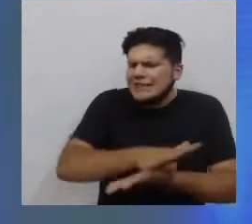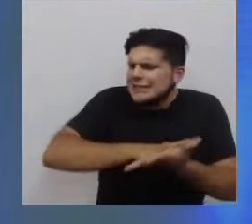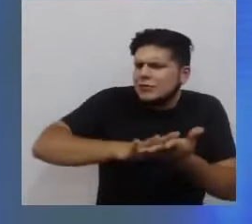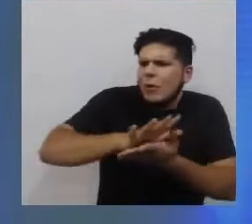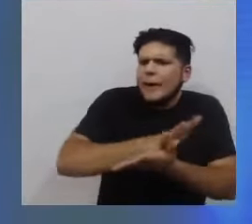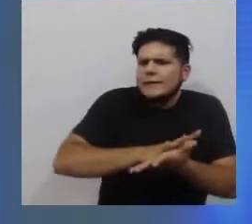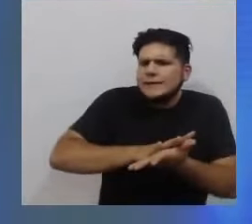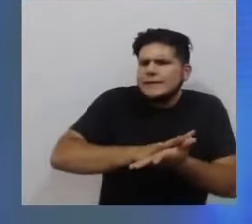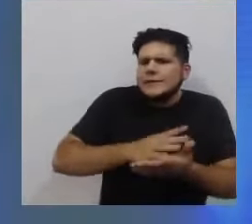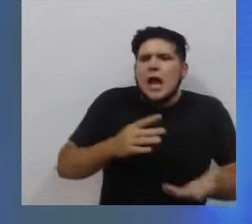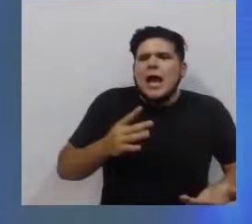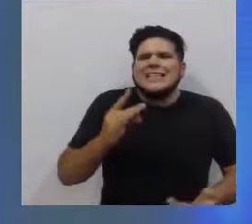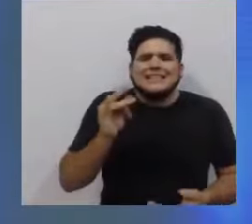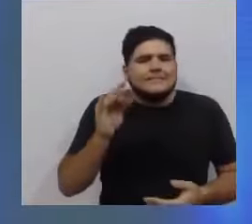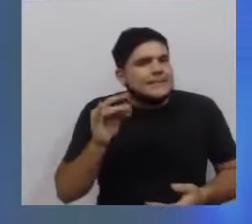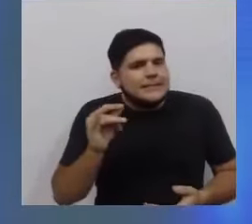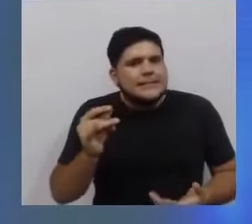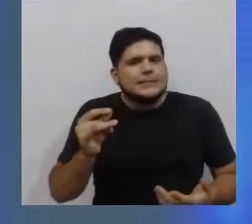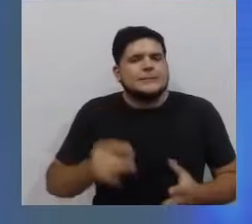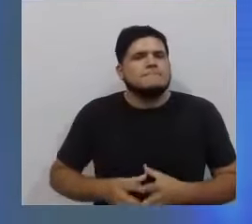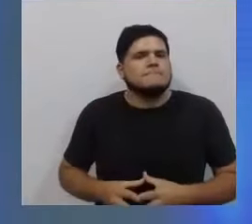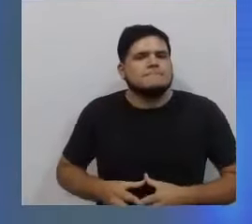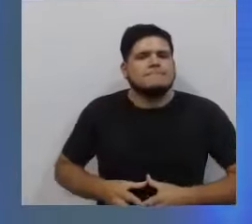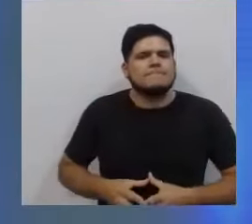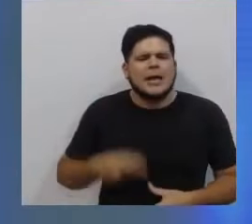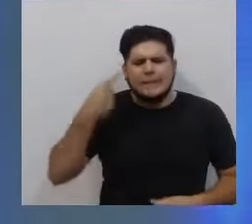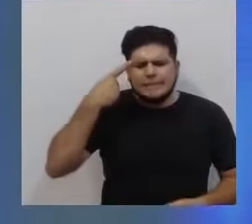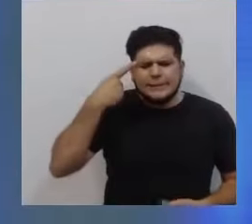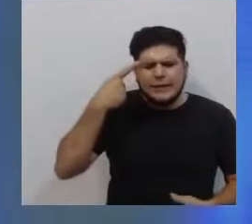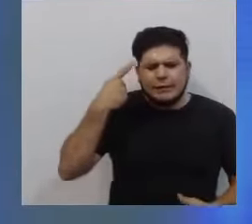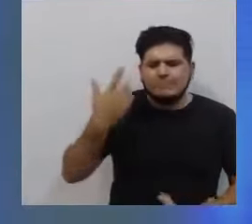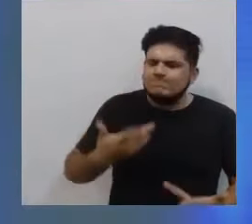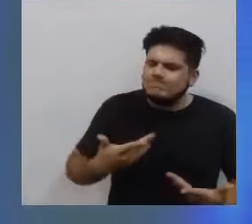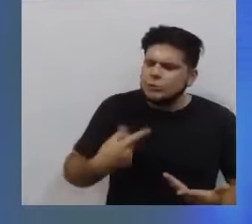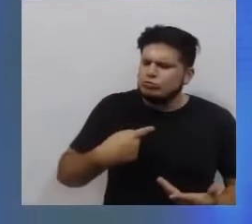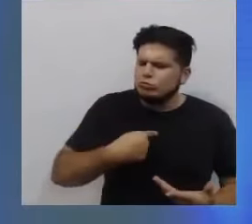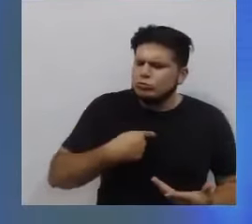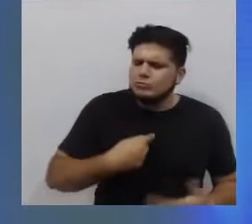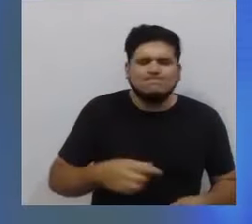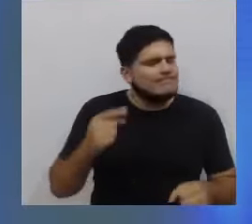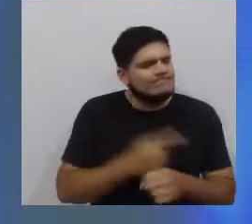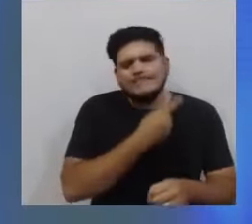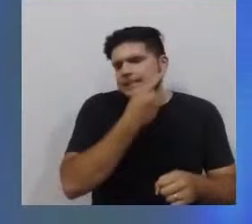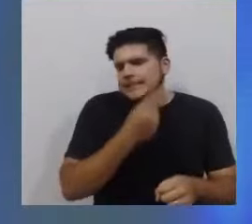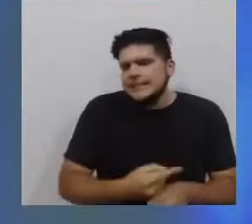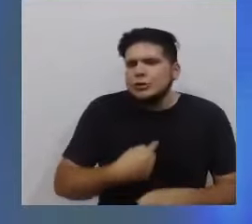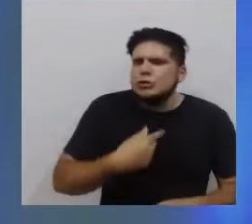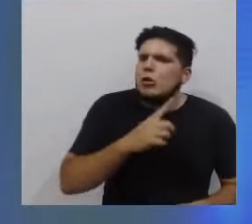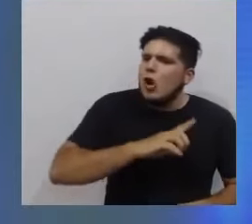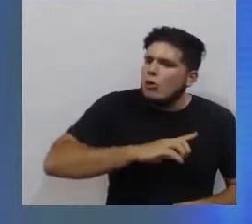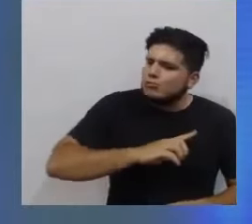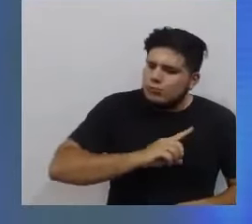y su capacidad humana le decía hasta aquí nomás en el pasaje este